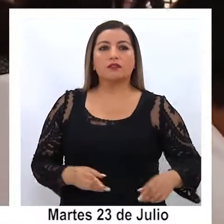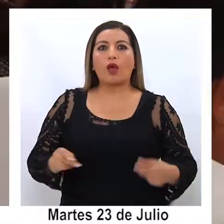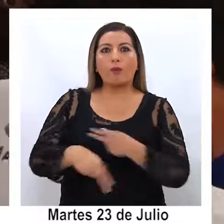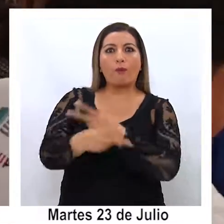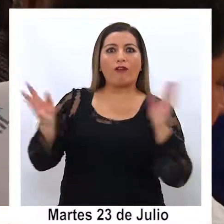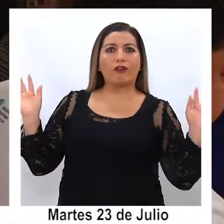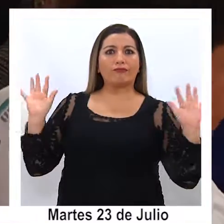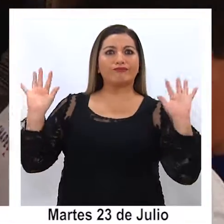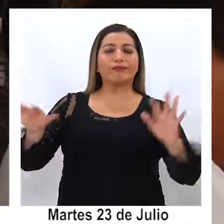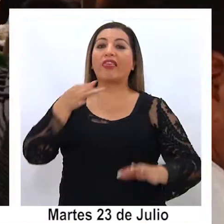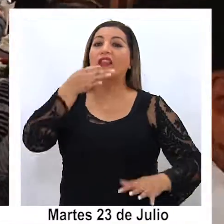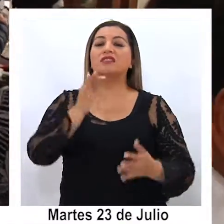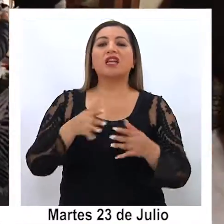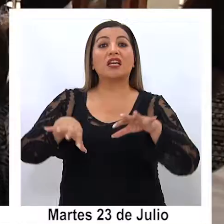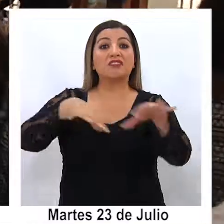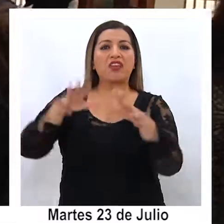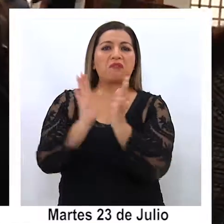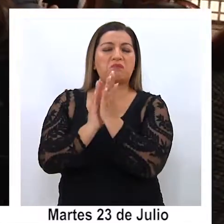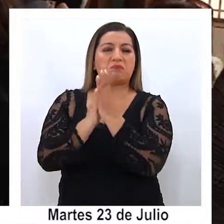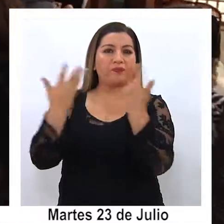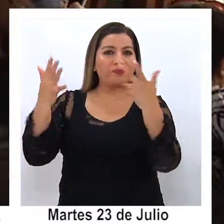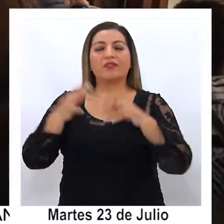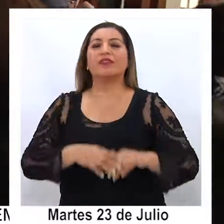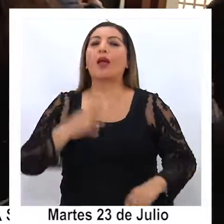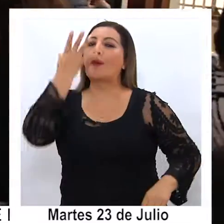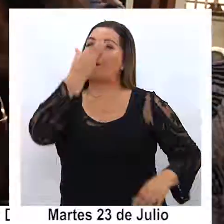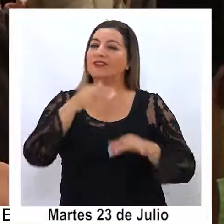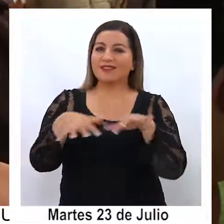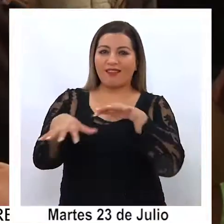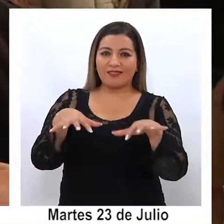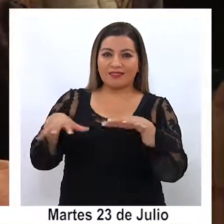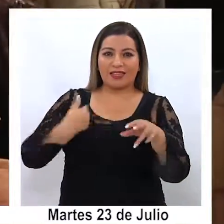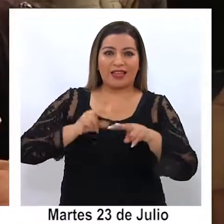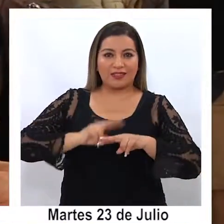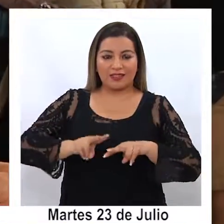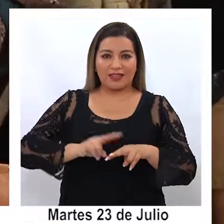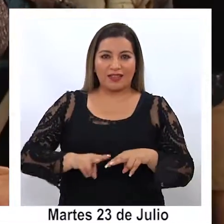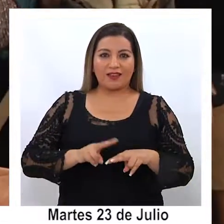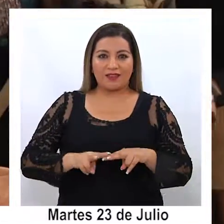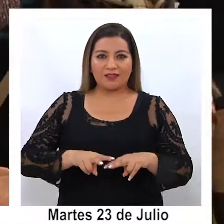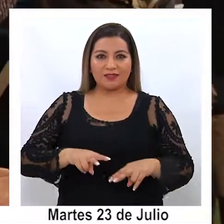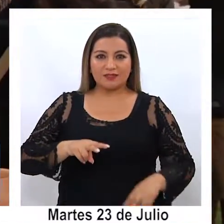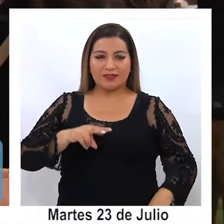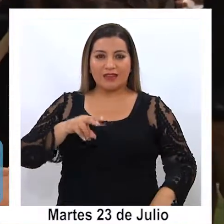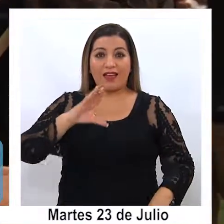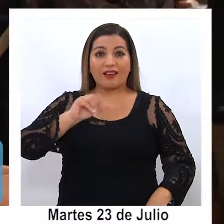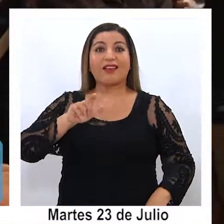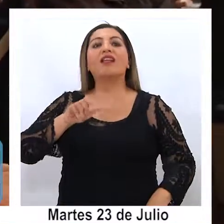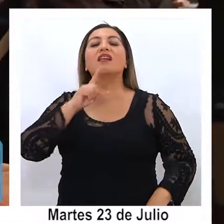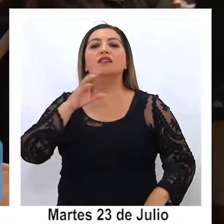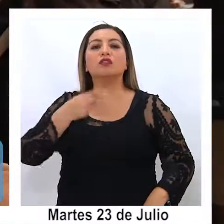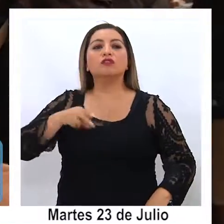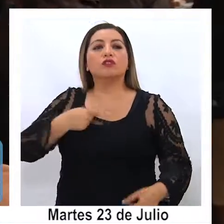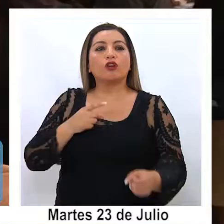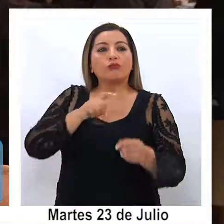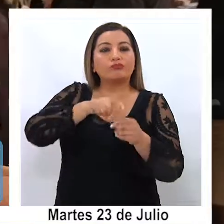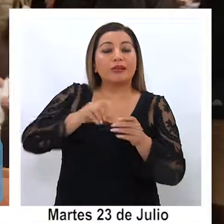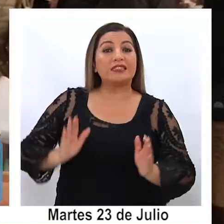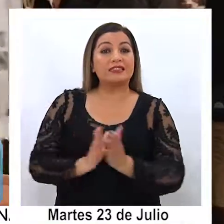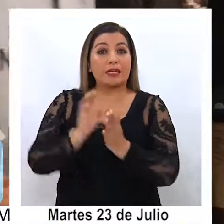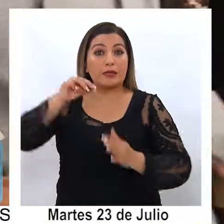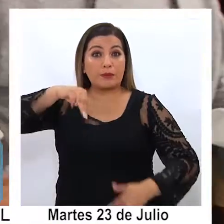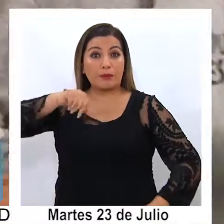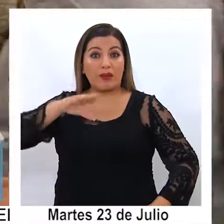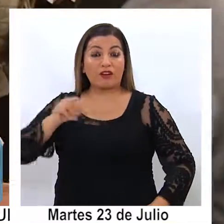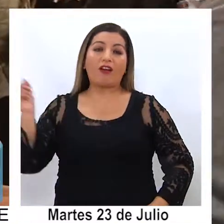El público elogió la actividad. Muy hermosa la actividad que se está haciendo acá en la Caleta Riquelme. Nosotros pertenecemos a Caleta San